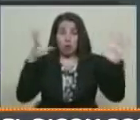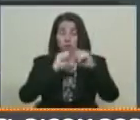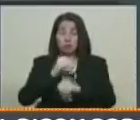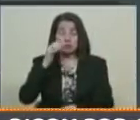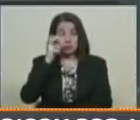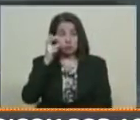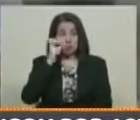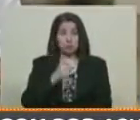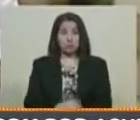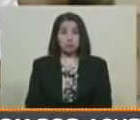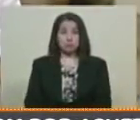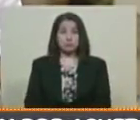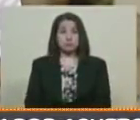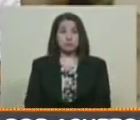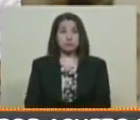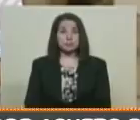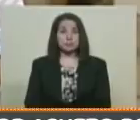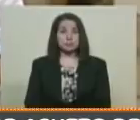escuchamos.